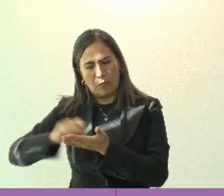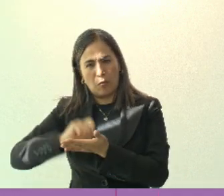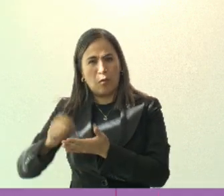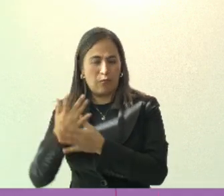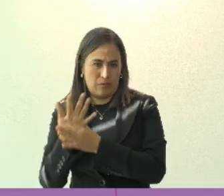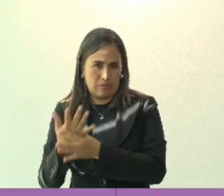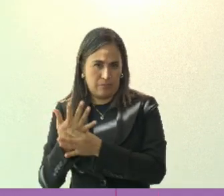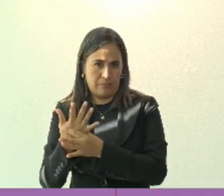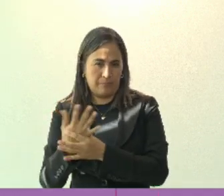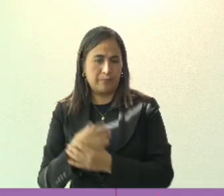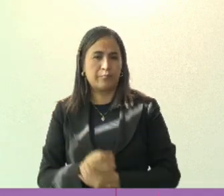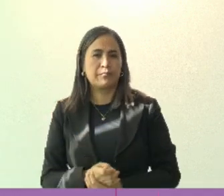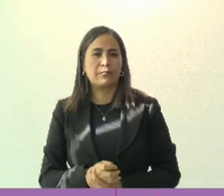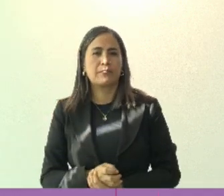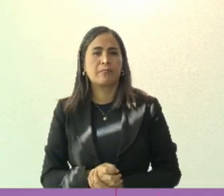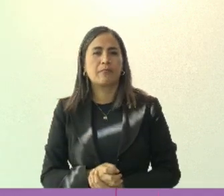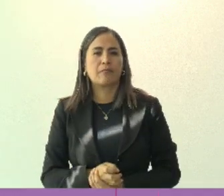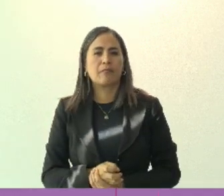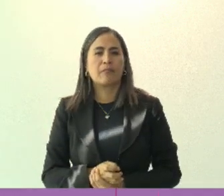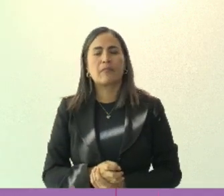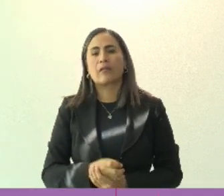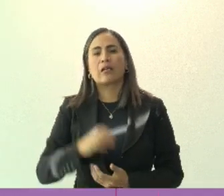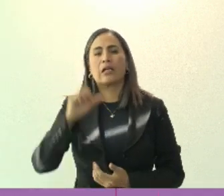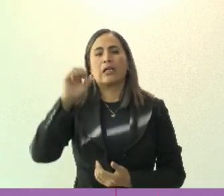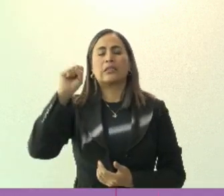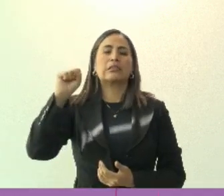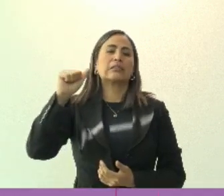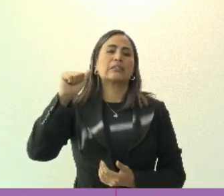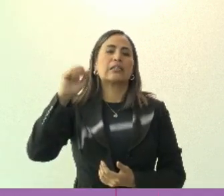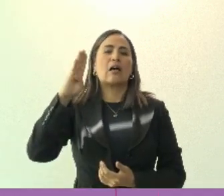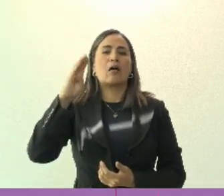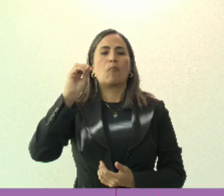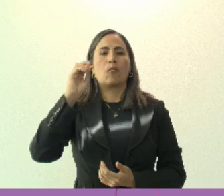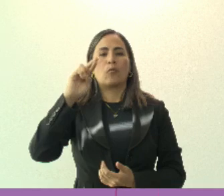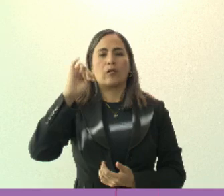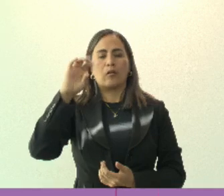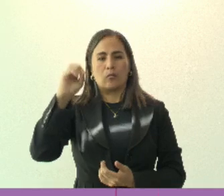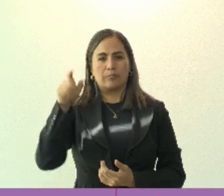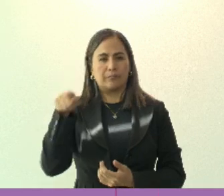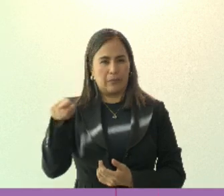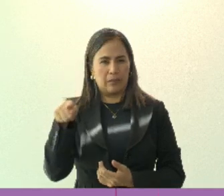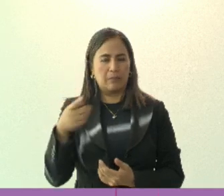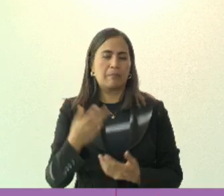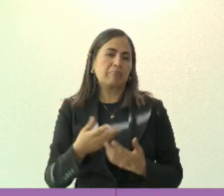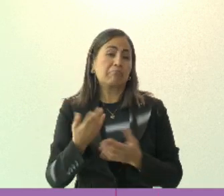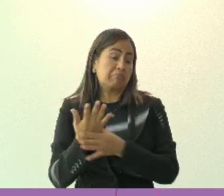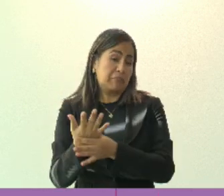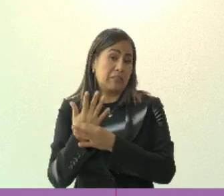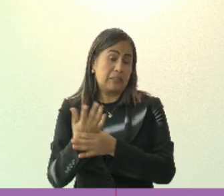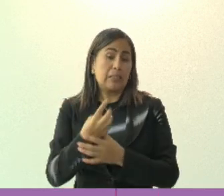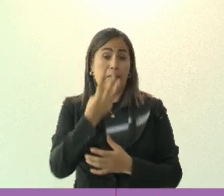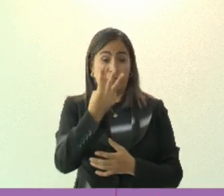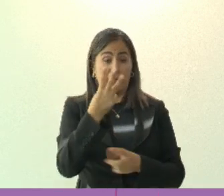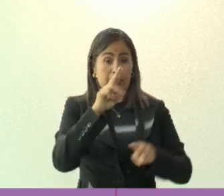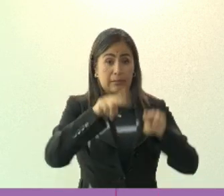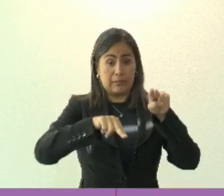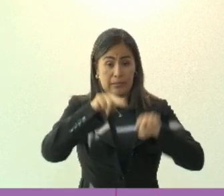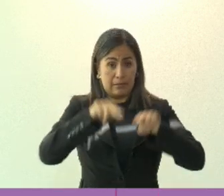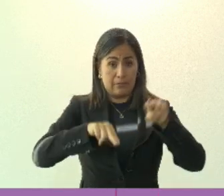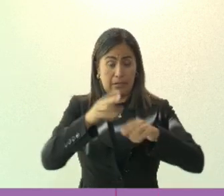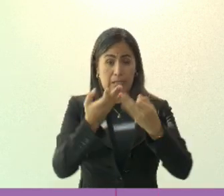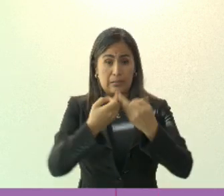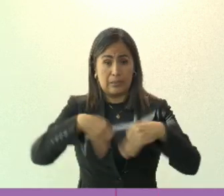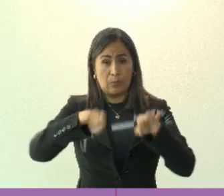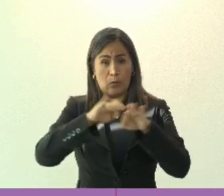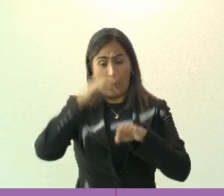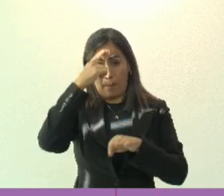es Roberto Saborio, donde habla de tres niveles importantísimos